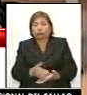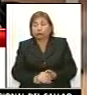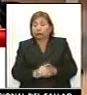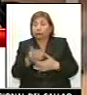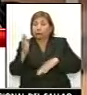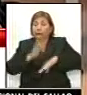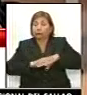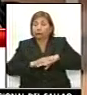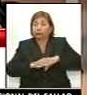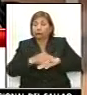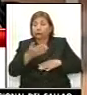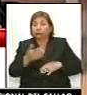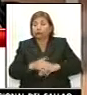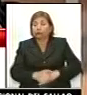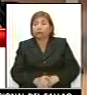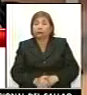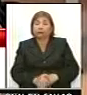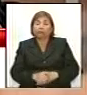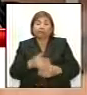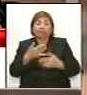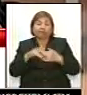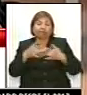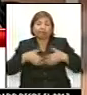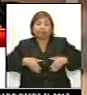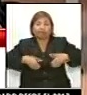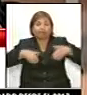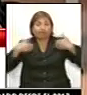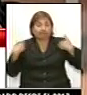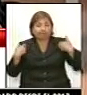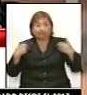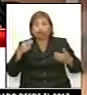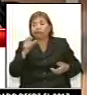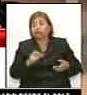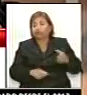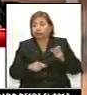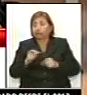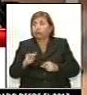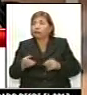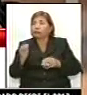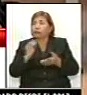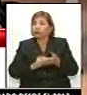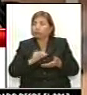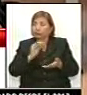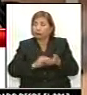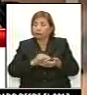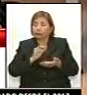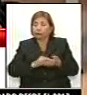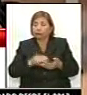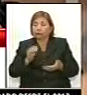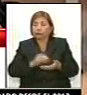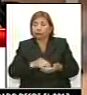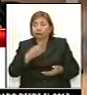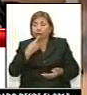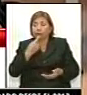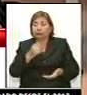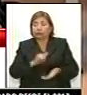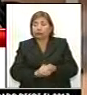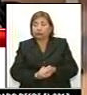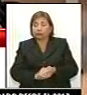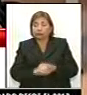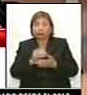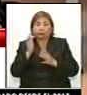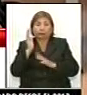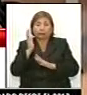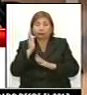respecto a desnudar a la otra persona, se repiten varias veces en el